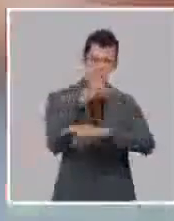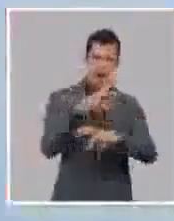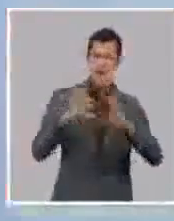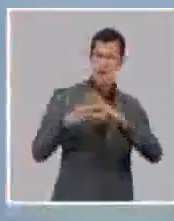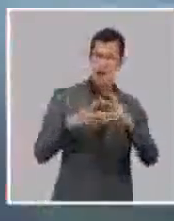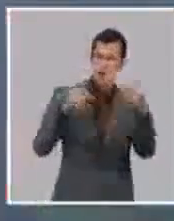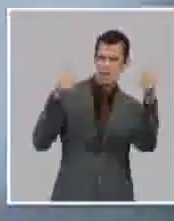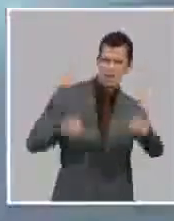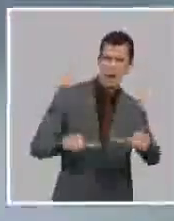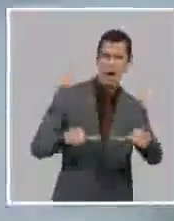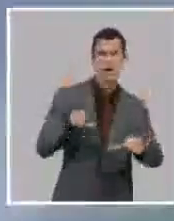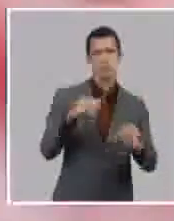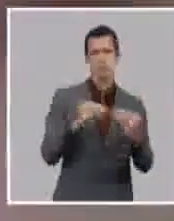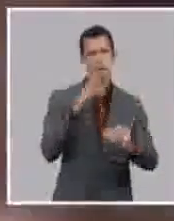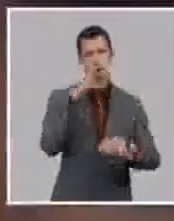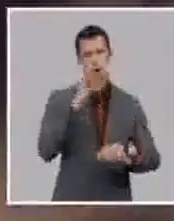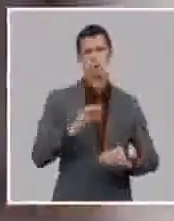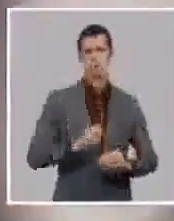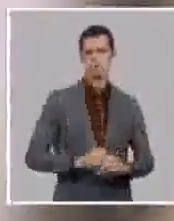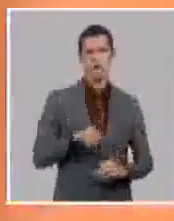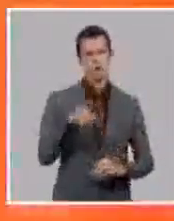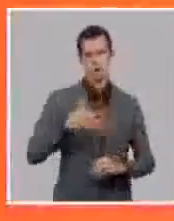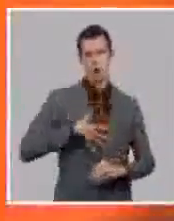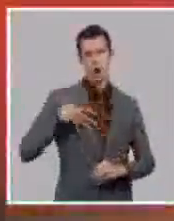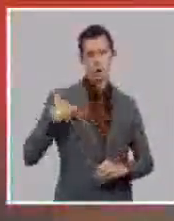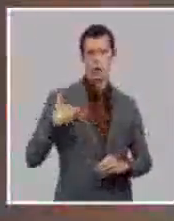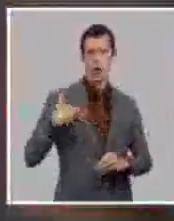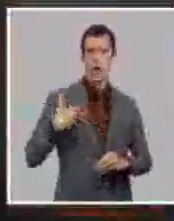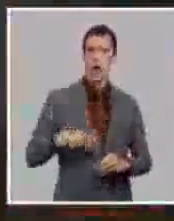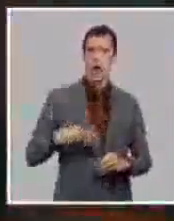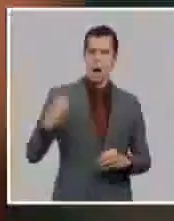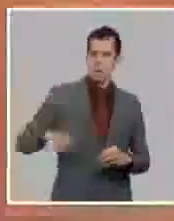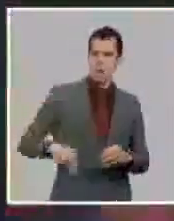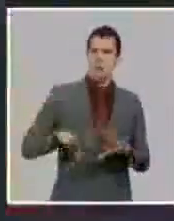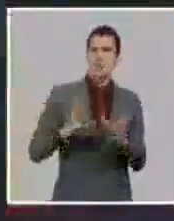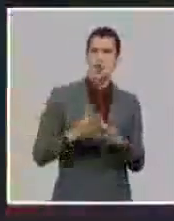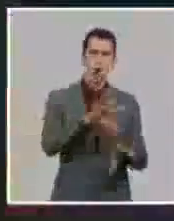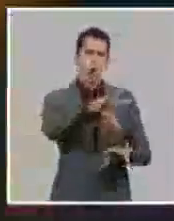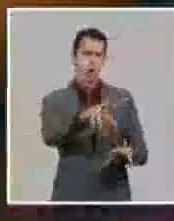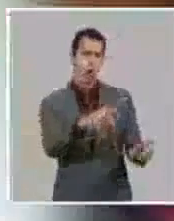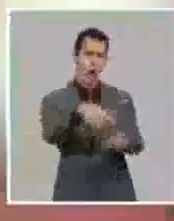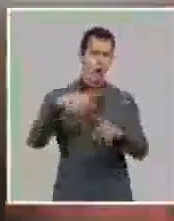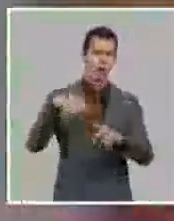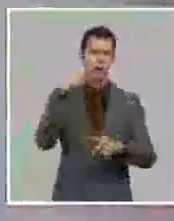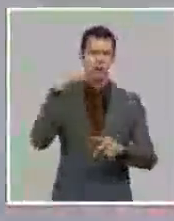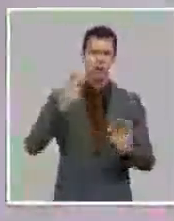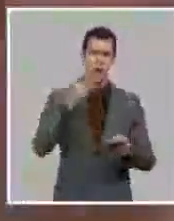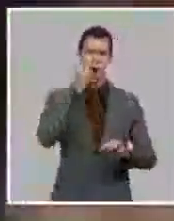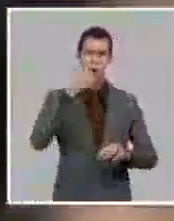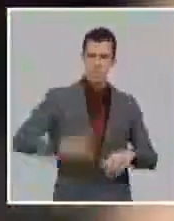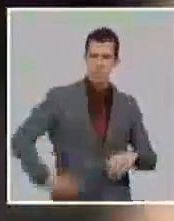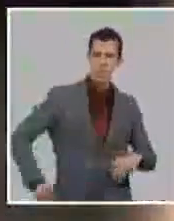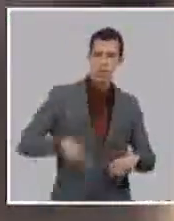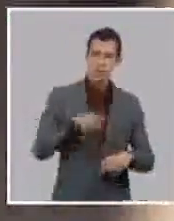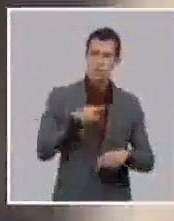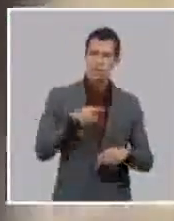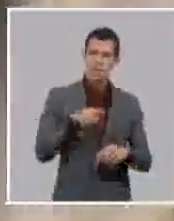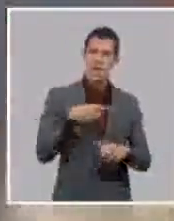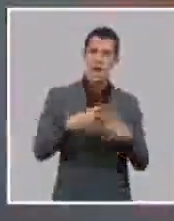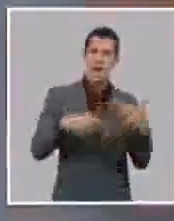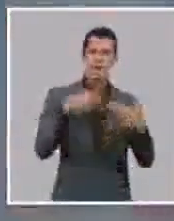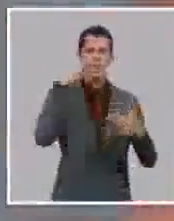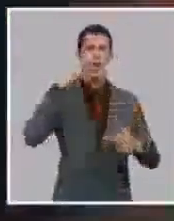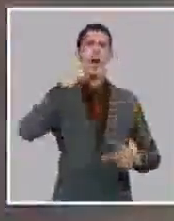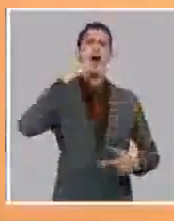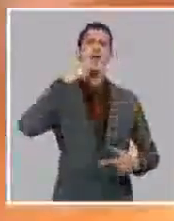manifestación vandálica y no es una manifestación donde está claro el delito. Ahí se vio uno con un short, mira, ahí está la